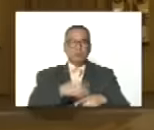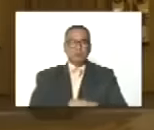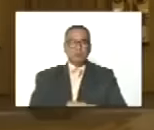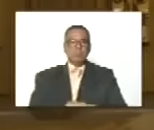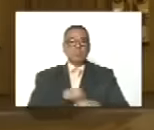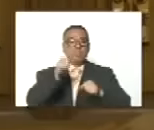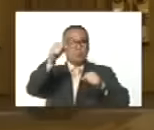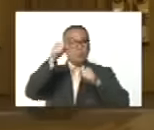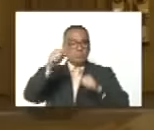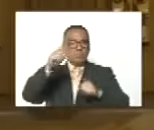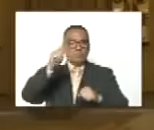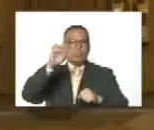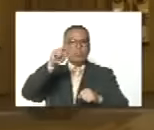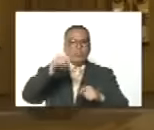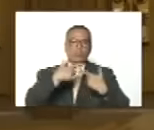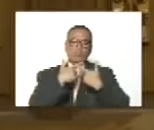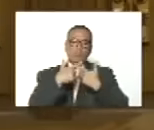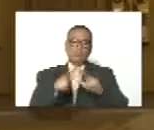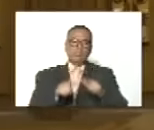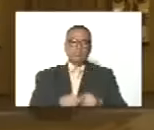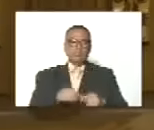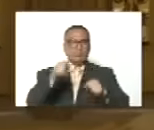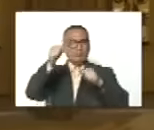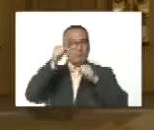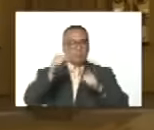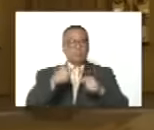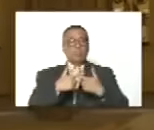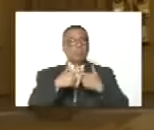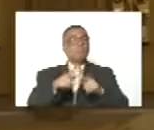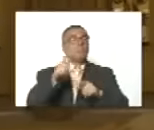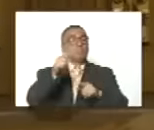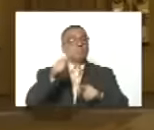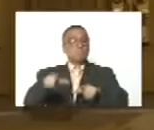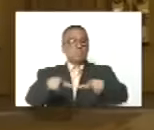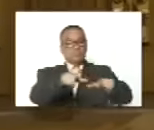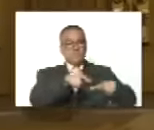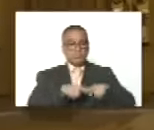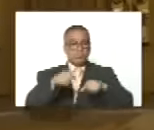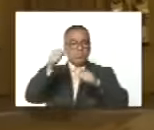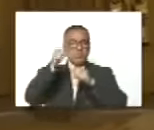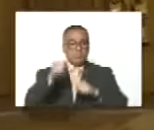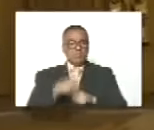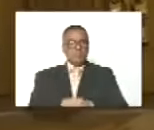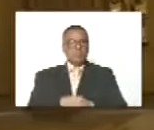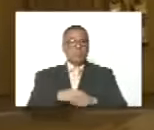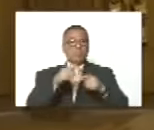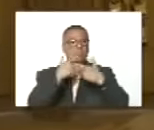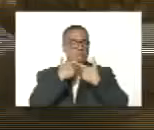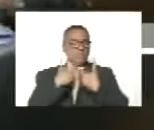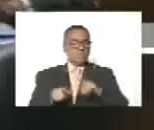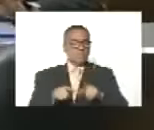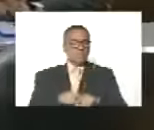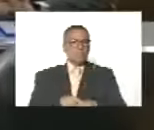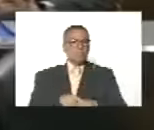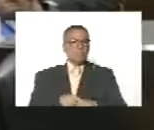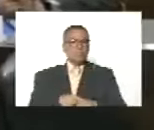decimos que viva Palestina libre, que viva Palestina soberana y que viva Palestina independiente.